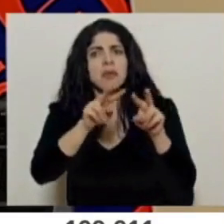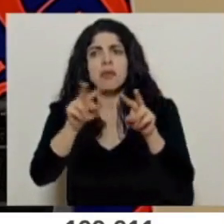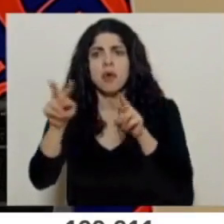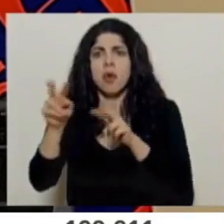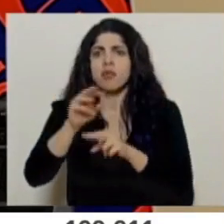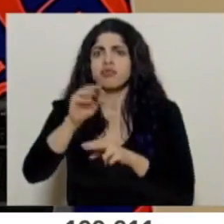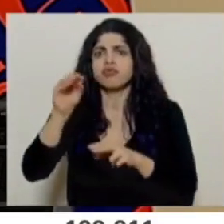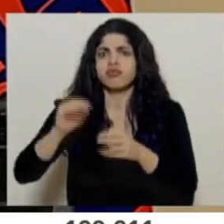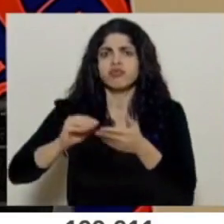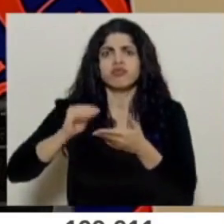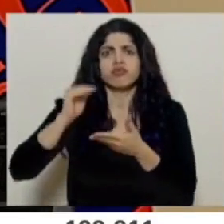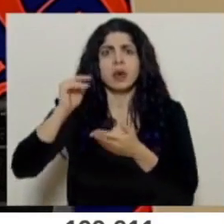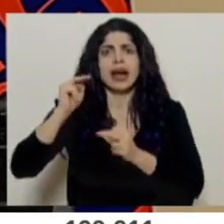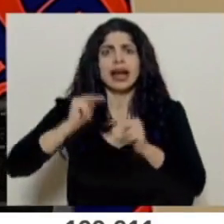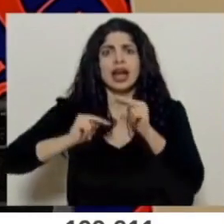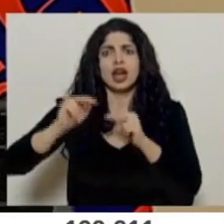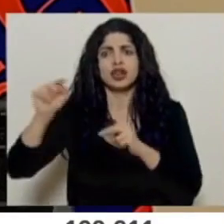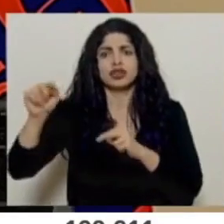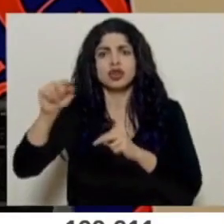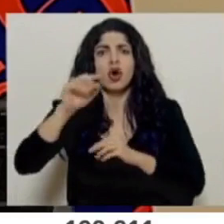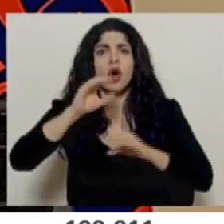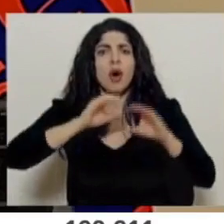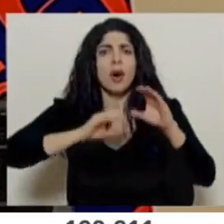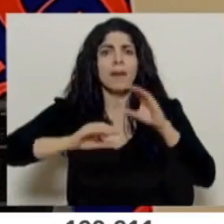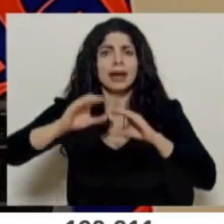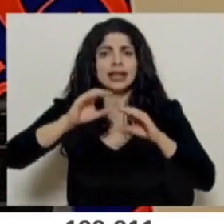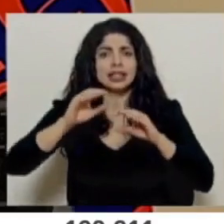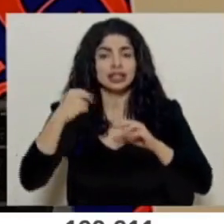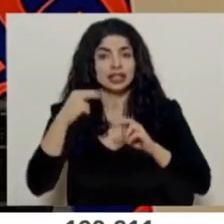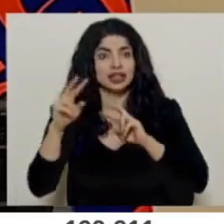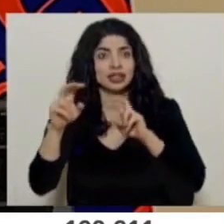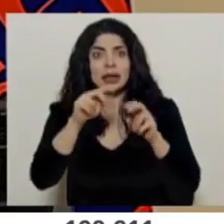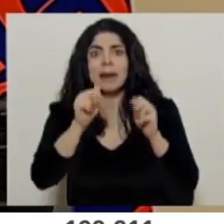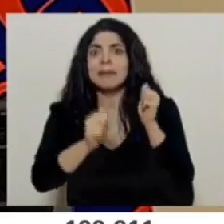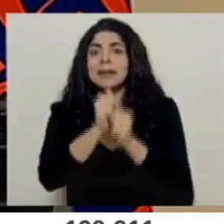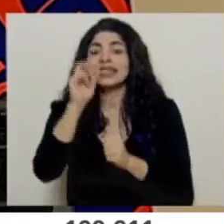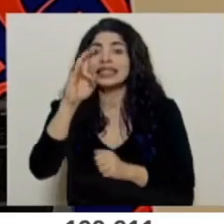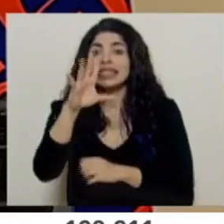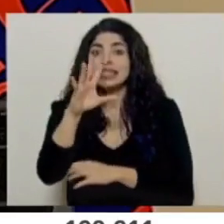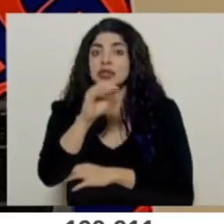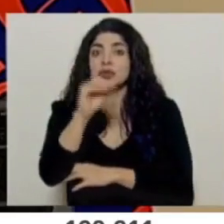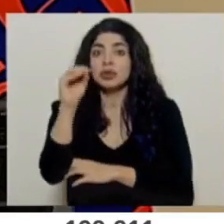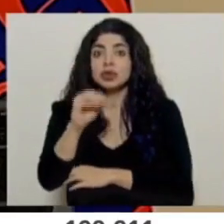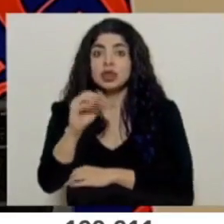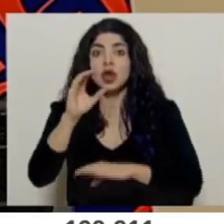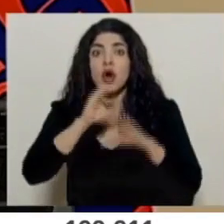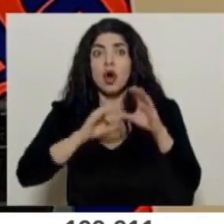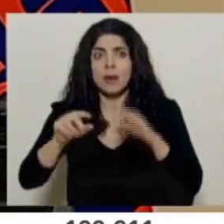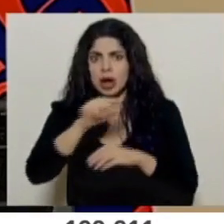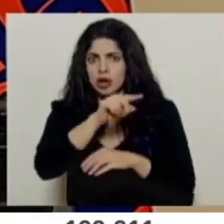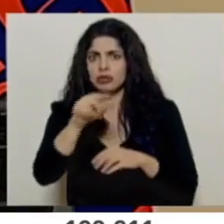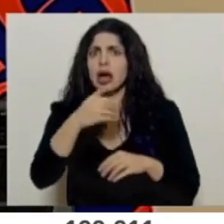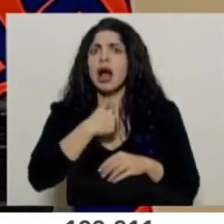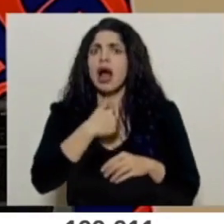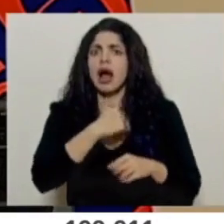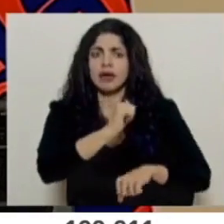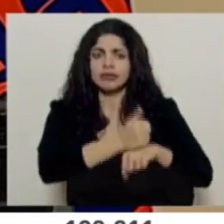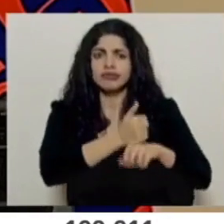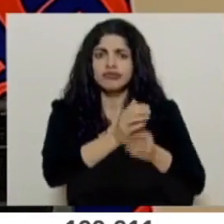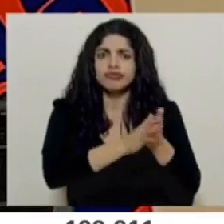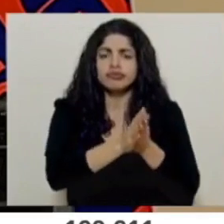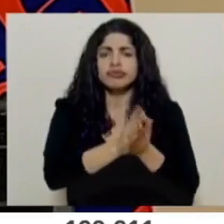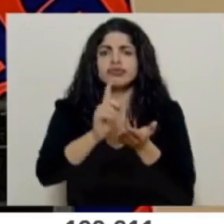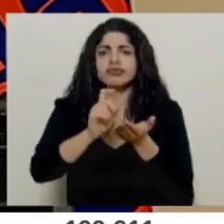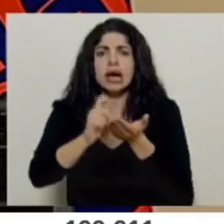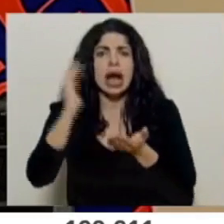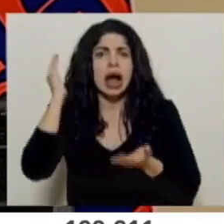porcentaje muy alto de comercios. En las mediciones que hacemos, más del 75% de los comercios tienen lavamanos, tienen gel alcohol,